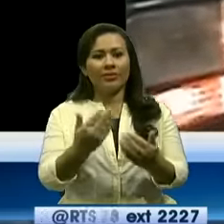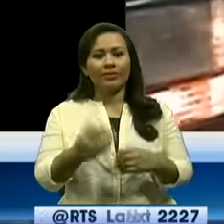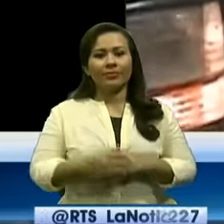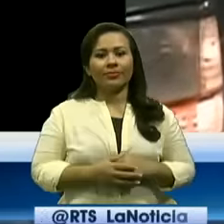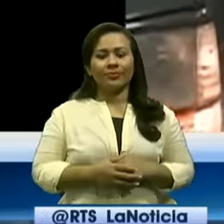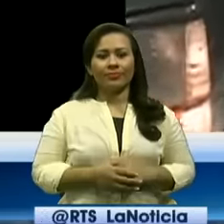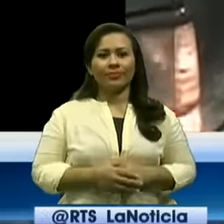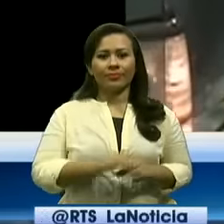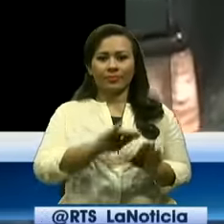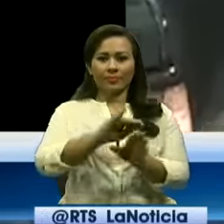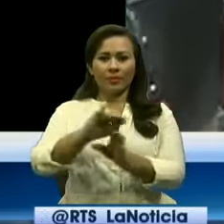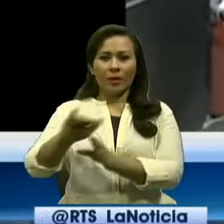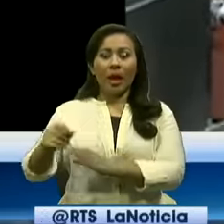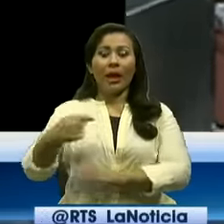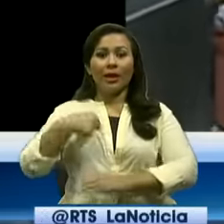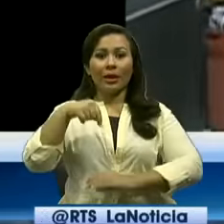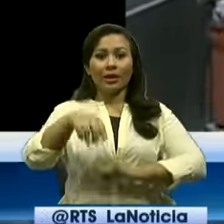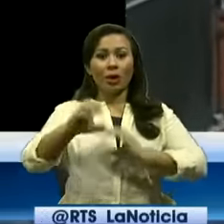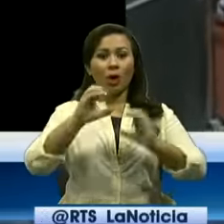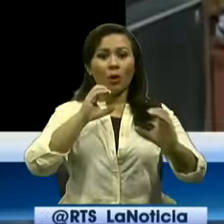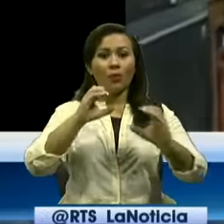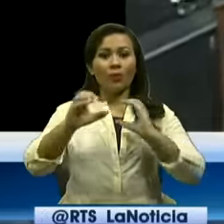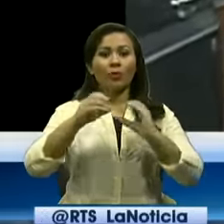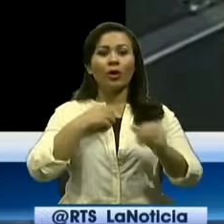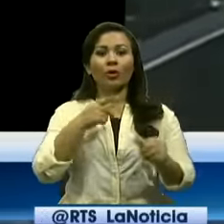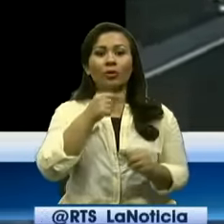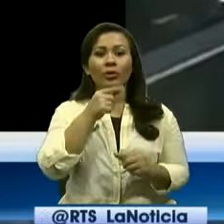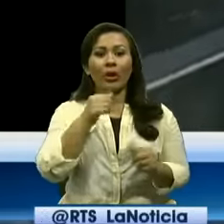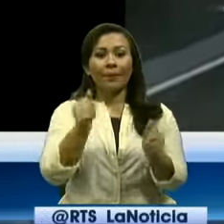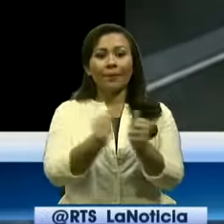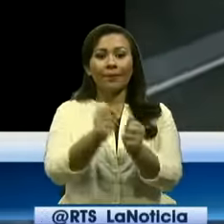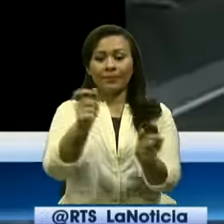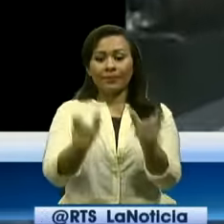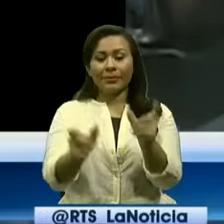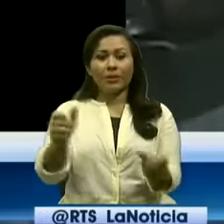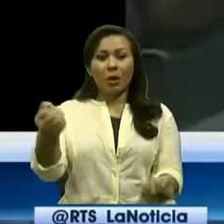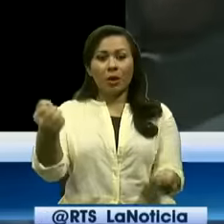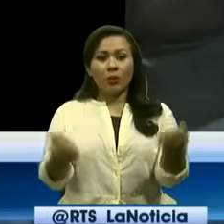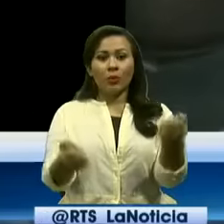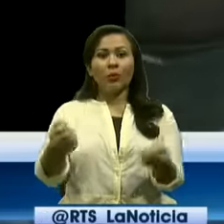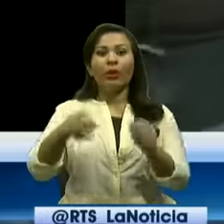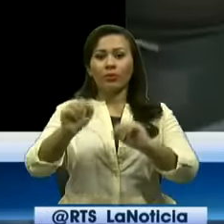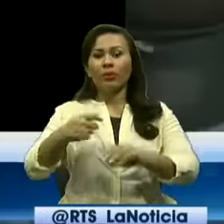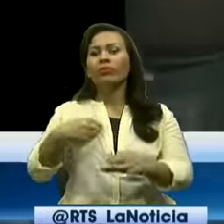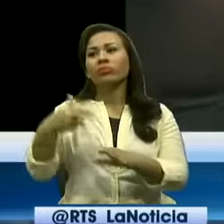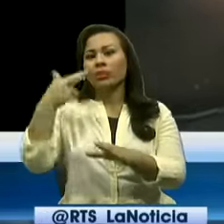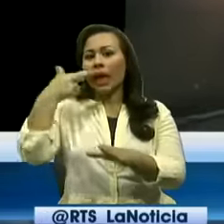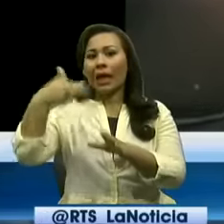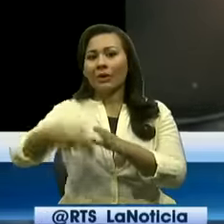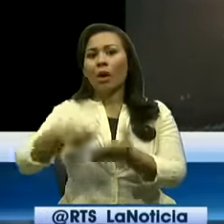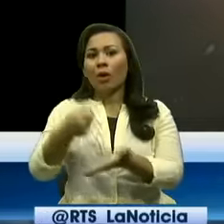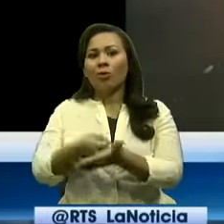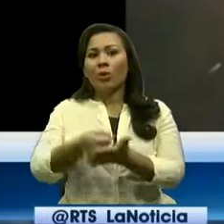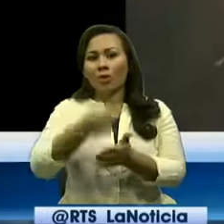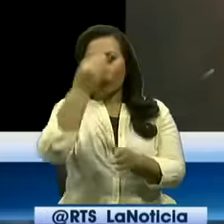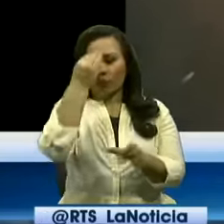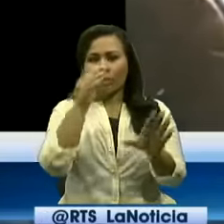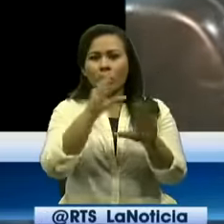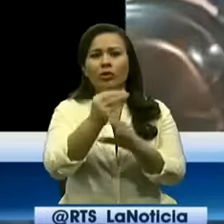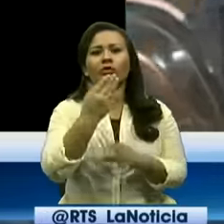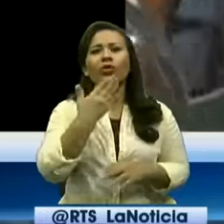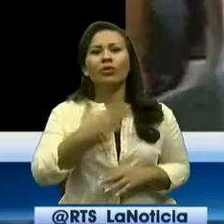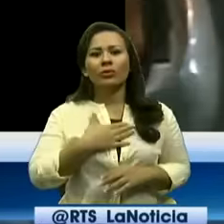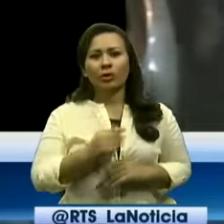conversar un poquito aquí con los conductores que se están acercando a adquirir el producto. Amigo, muy buenas noches. Hola. Le molesto un segundito, ¿cómo